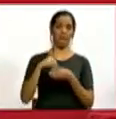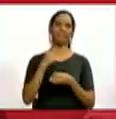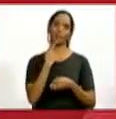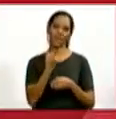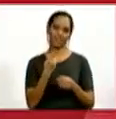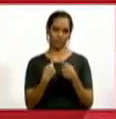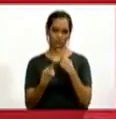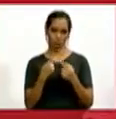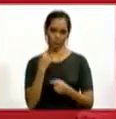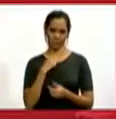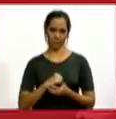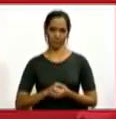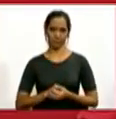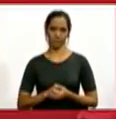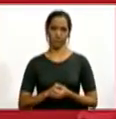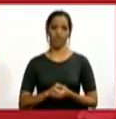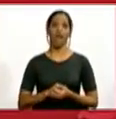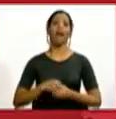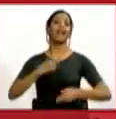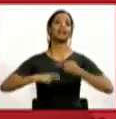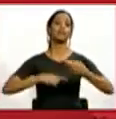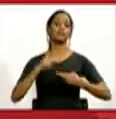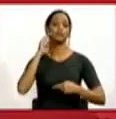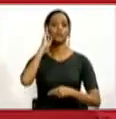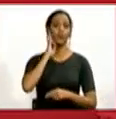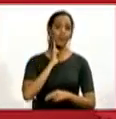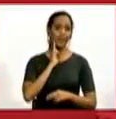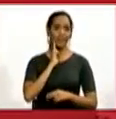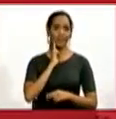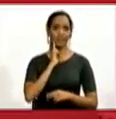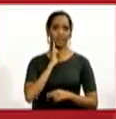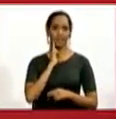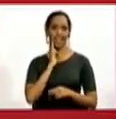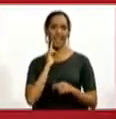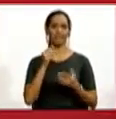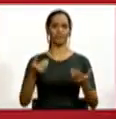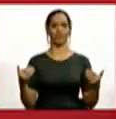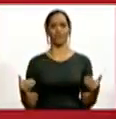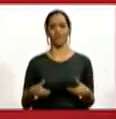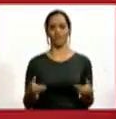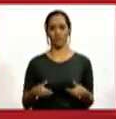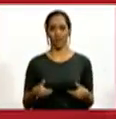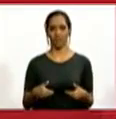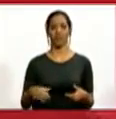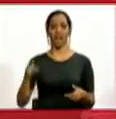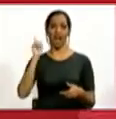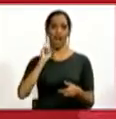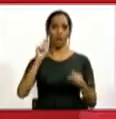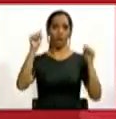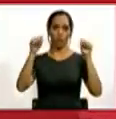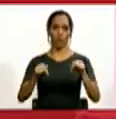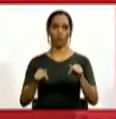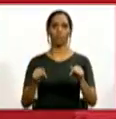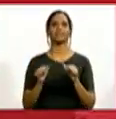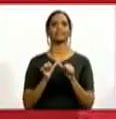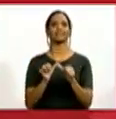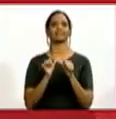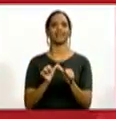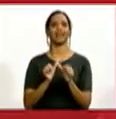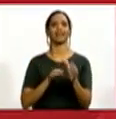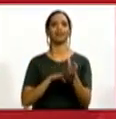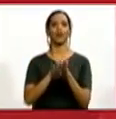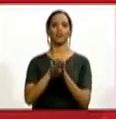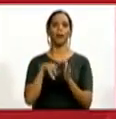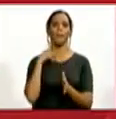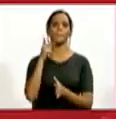decir otra cosa, la revolución bolivariana en sus esfuerzos aún hoy continúa desarrollando una